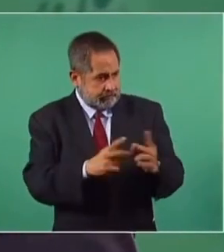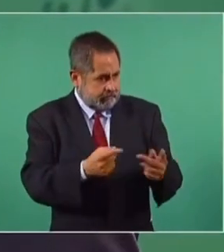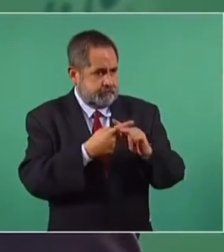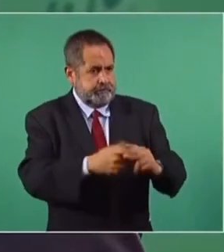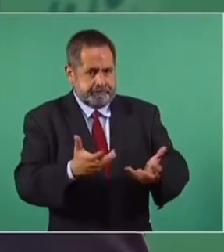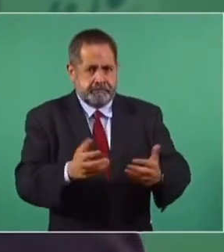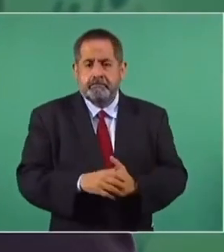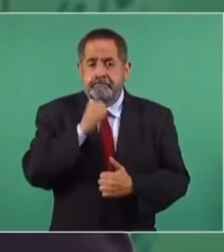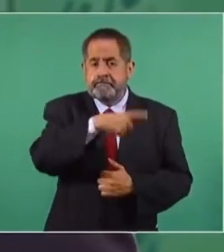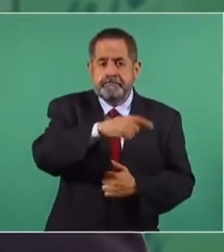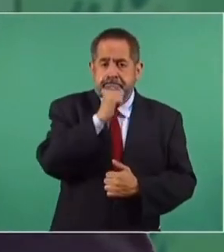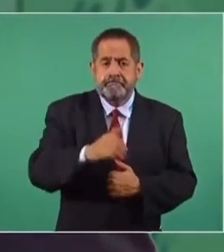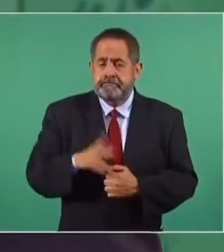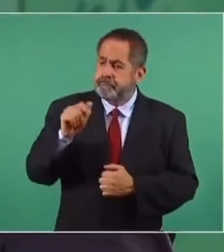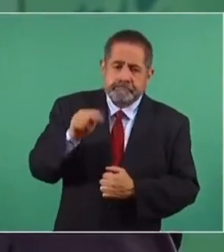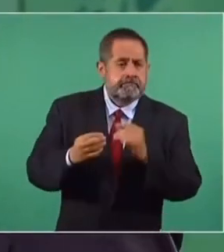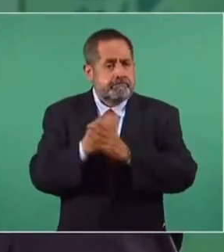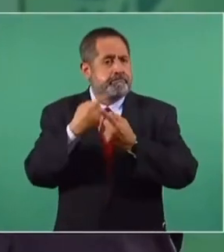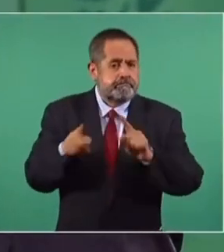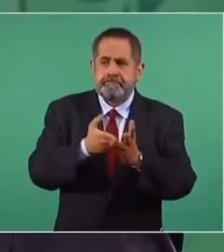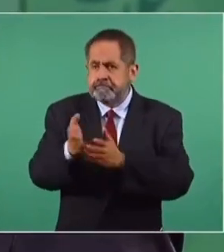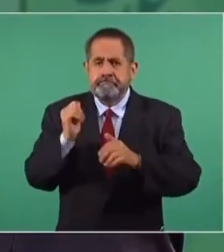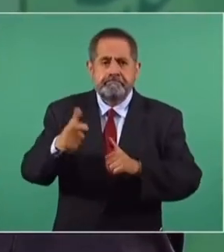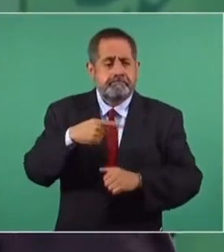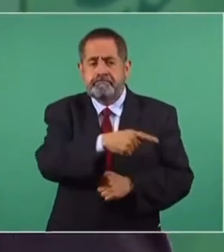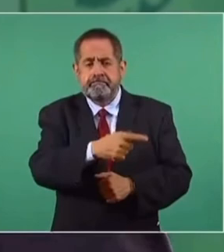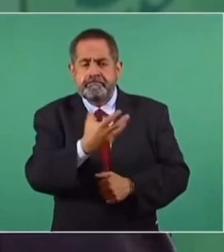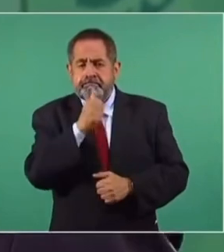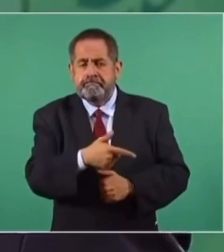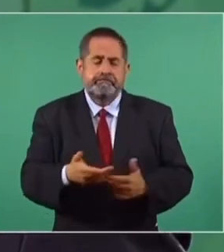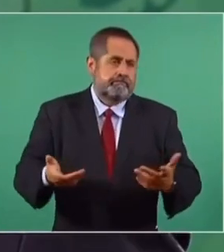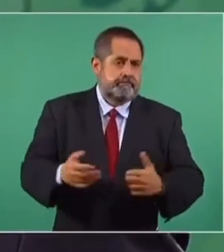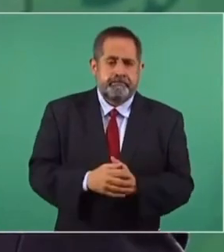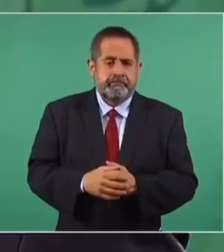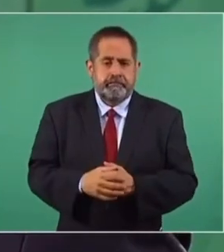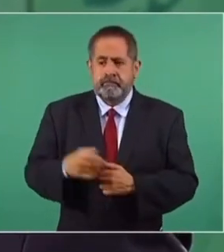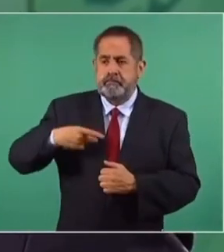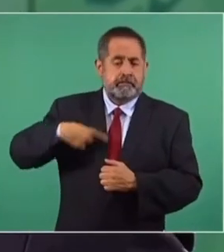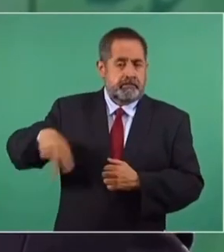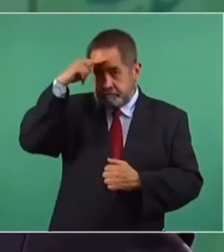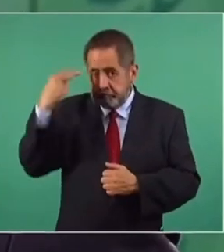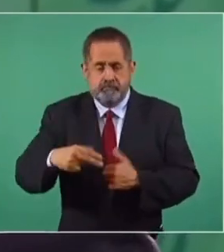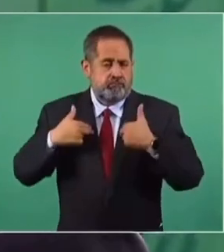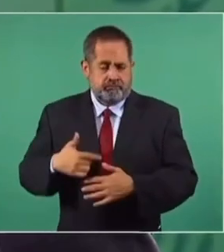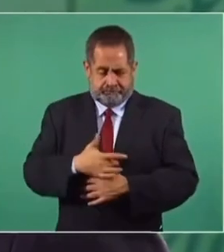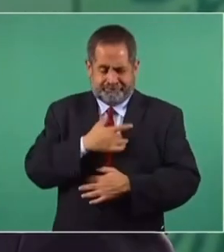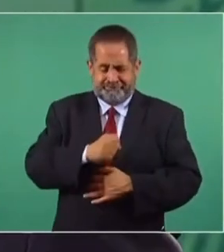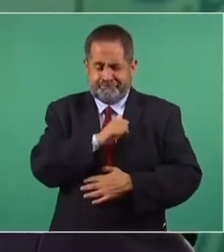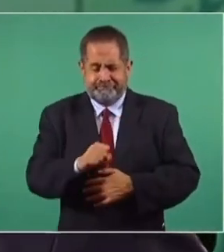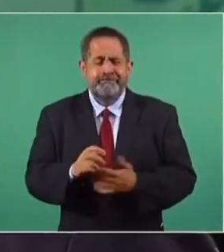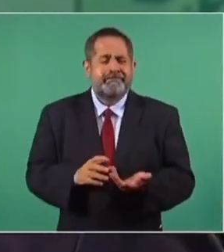iniciar una estrategia nueva, distinta. El mexicano, el ser humano no es malo por naturaleza,